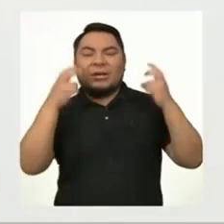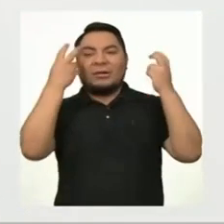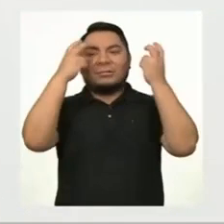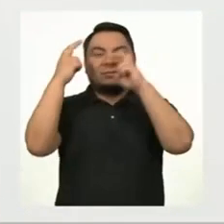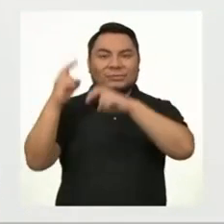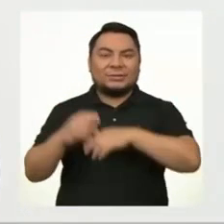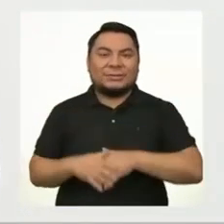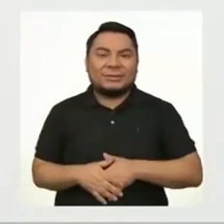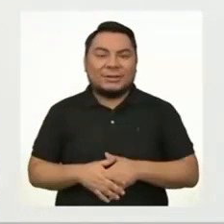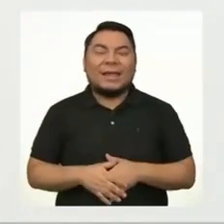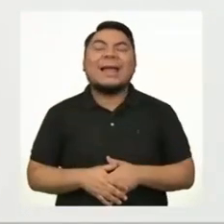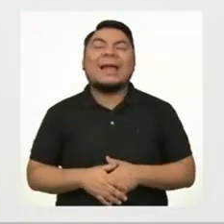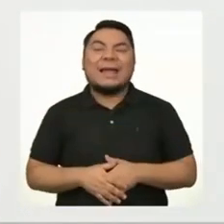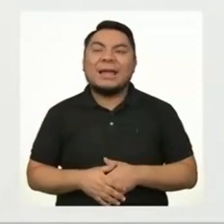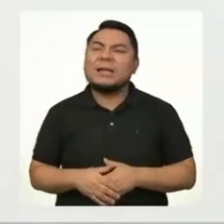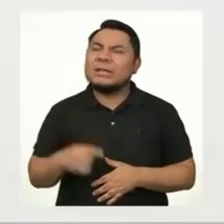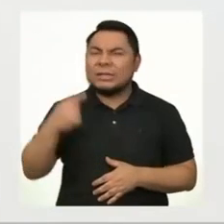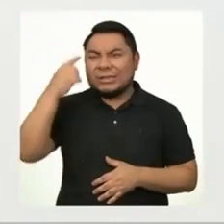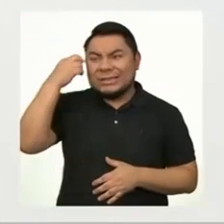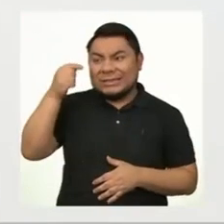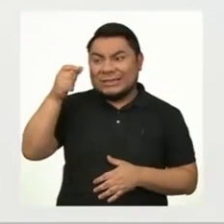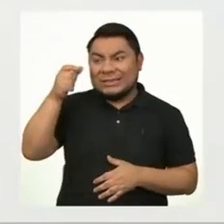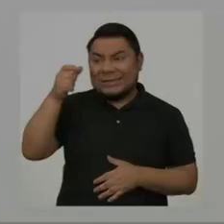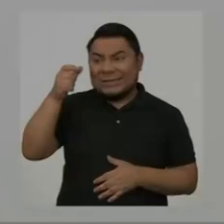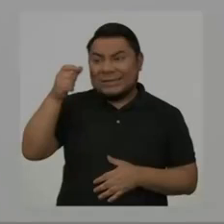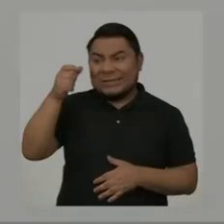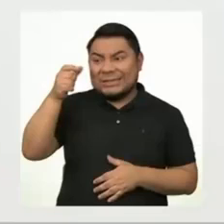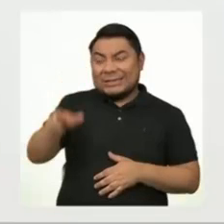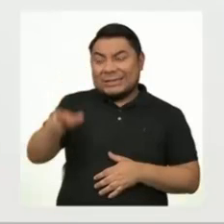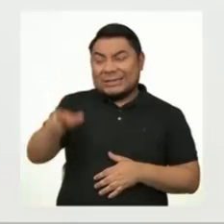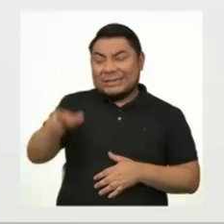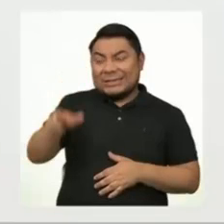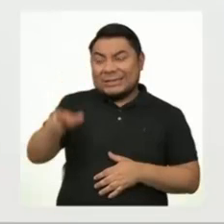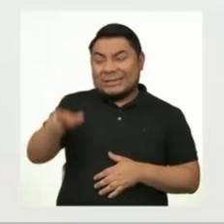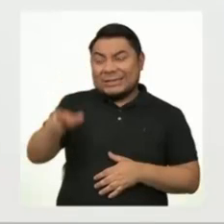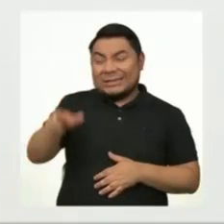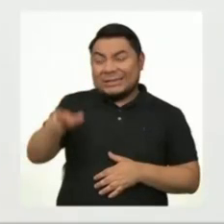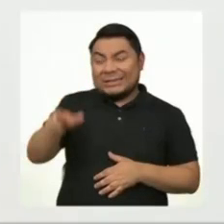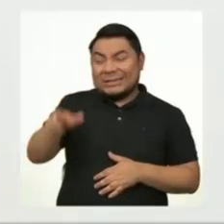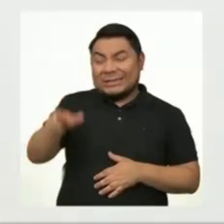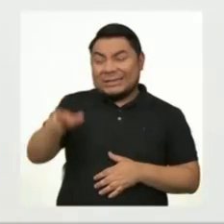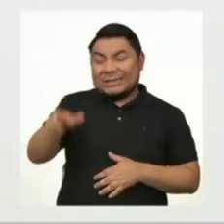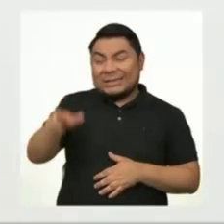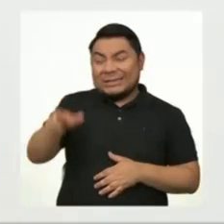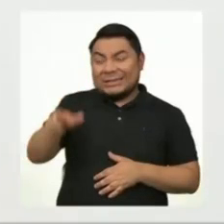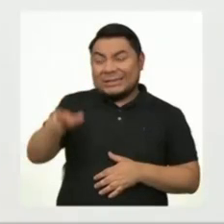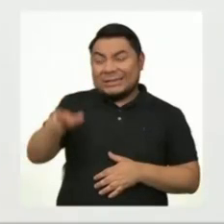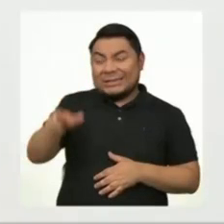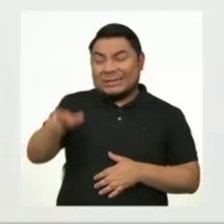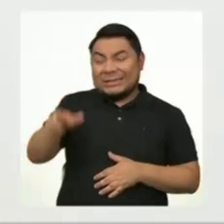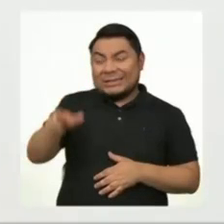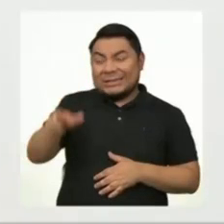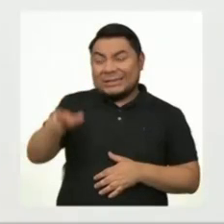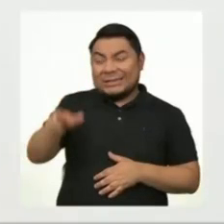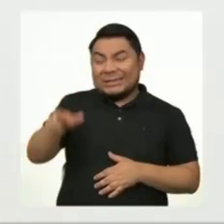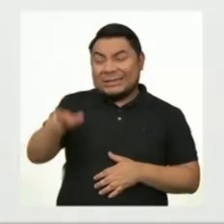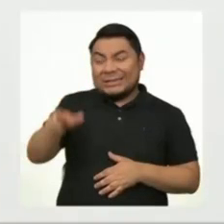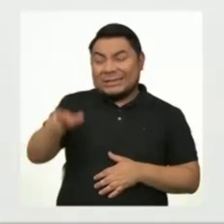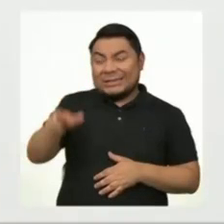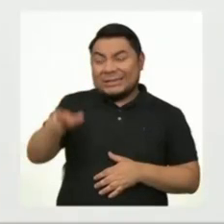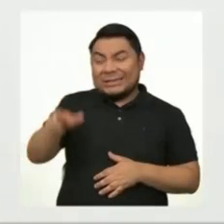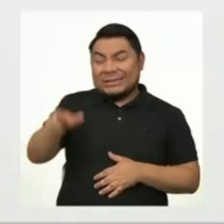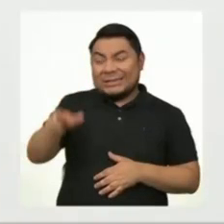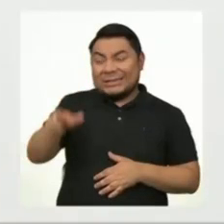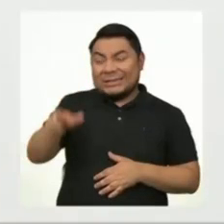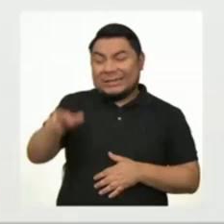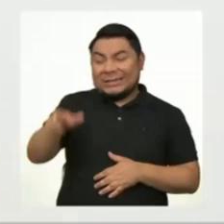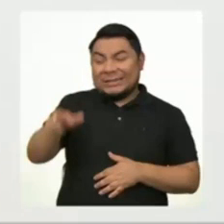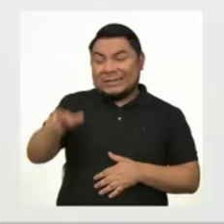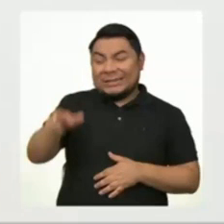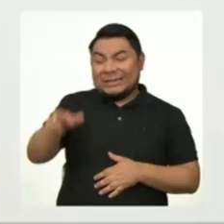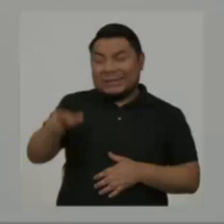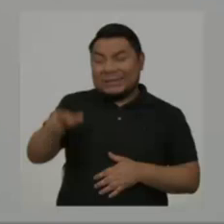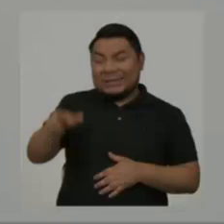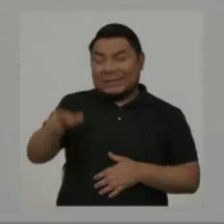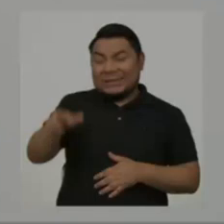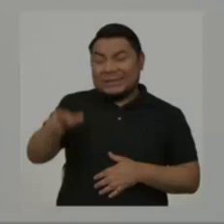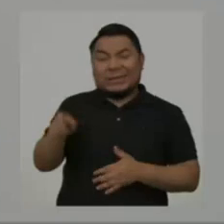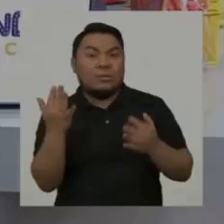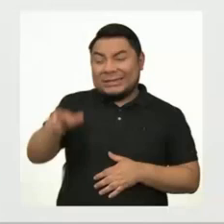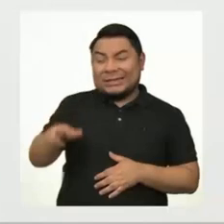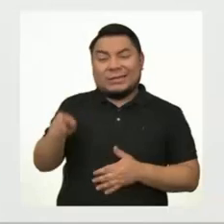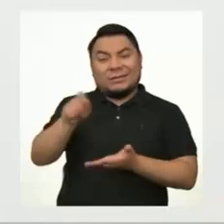que la autora ha puesto las ideas en ese orden por algún motivo? Sí, primero menciona la